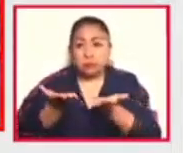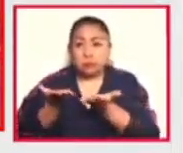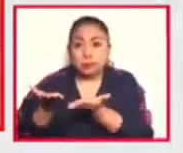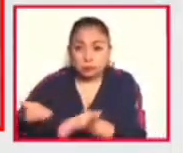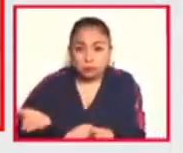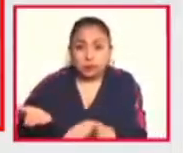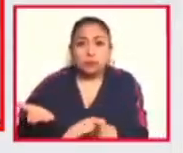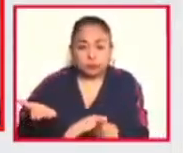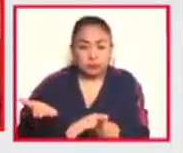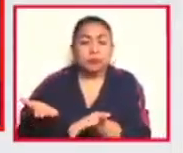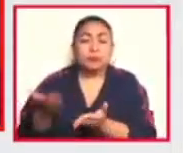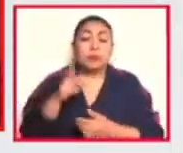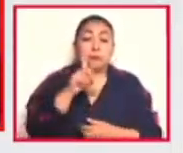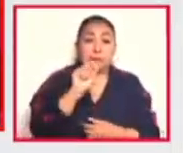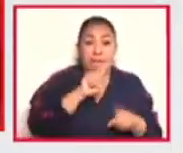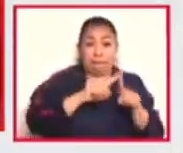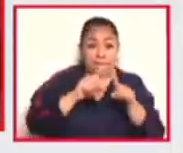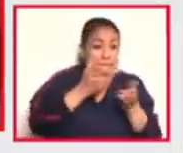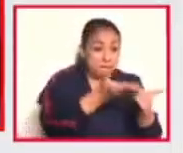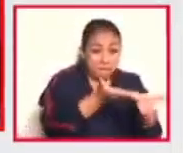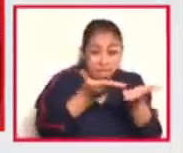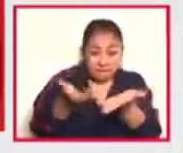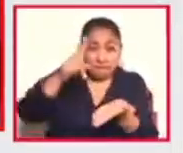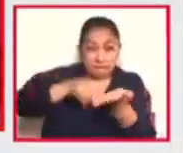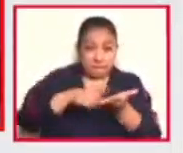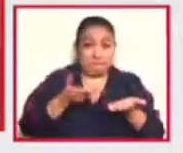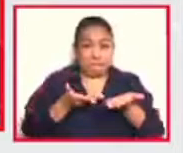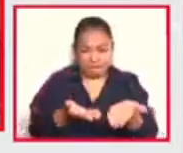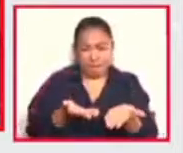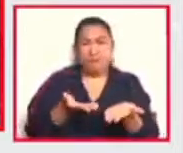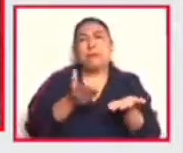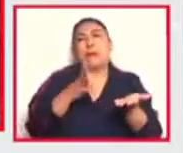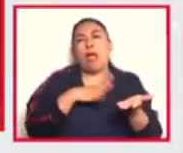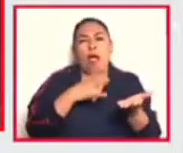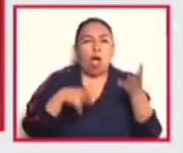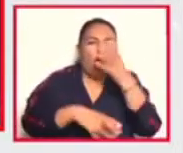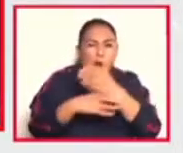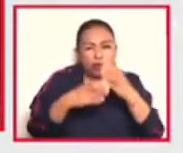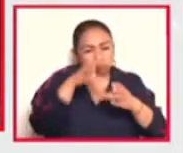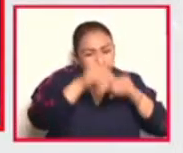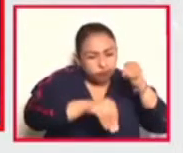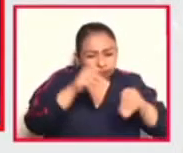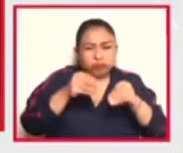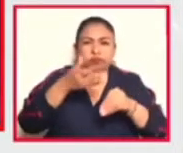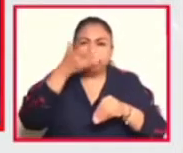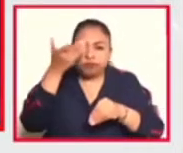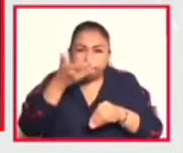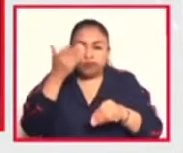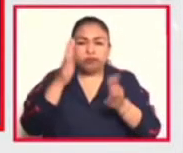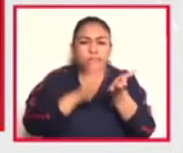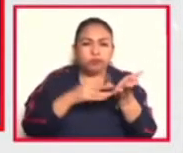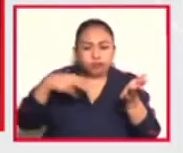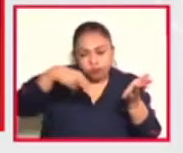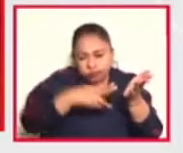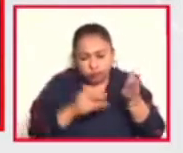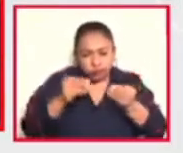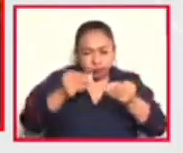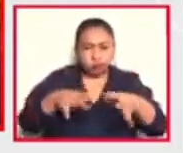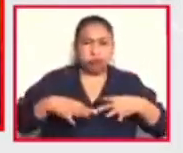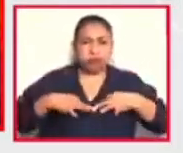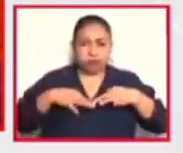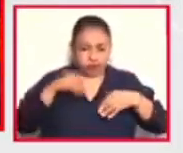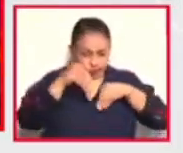Los 20 altares que conforman la ofrenda, abundante en viandas, arreglos florales, papel picado y expresiones de arte textil, representan